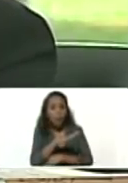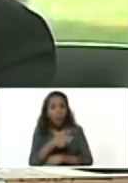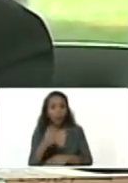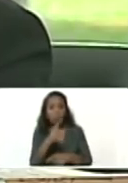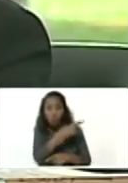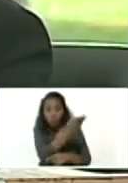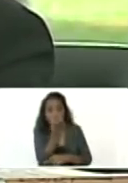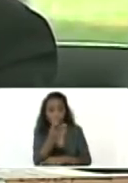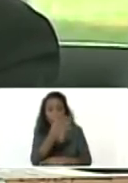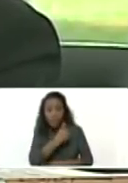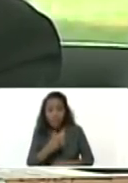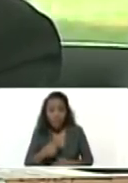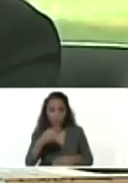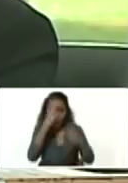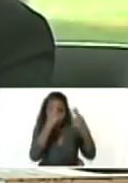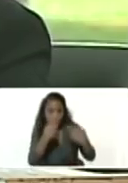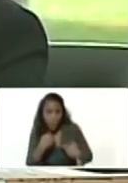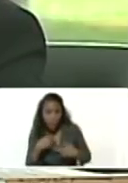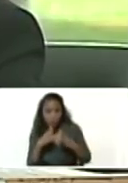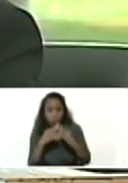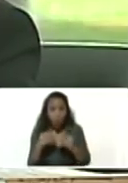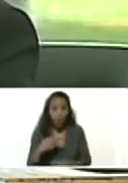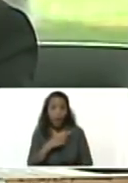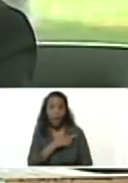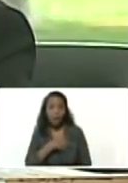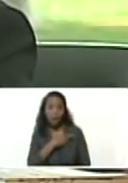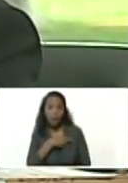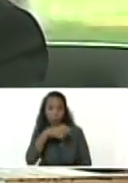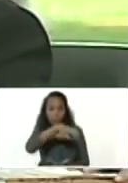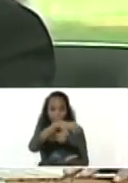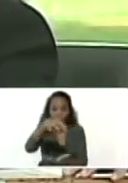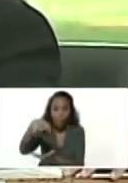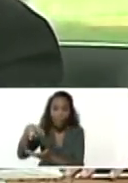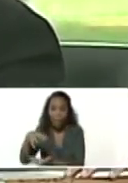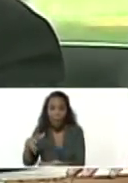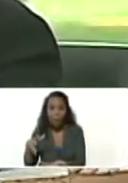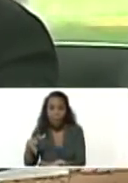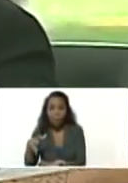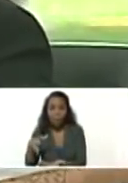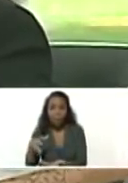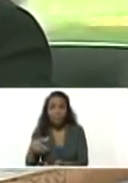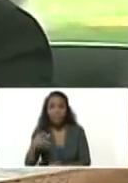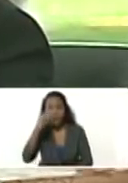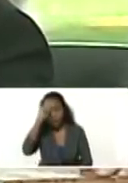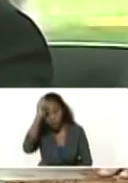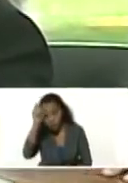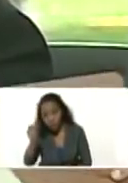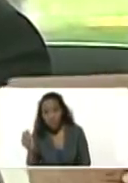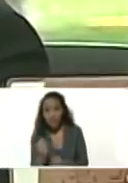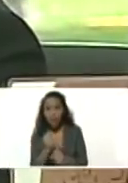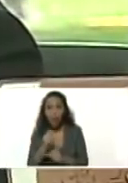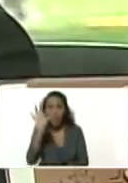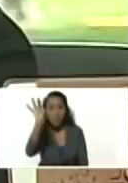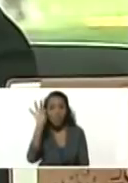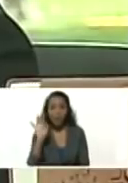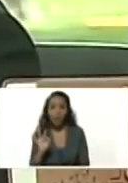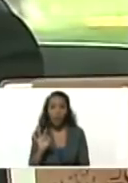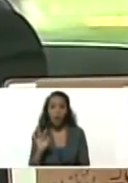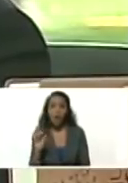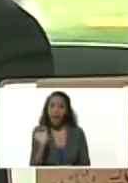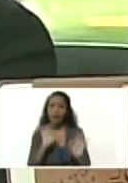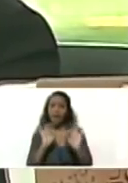religiones del país, porque eso no significa reconocer el trabajo del pastor, que excluyamos a las diferentes